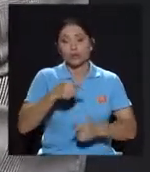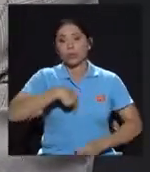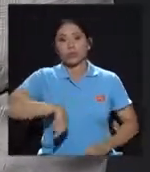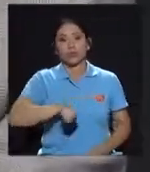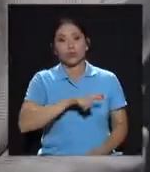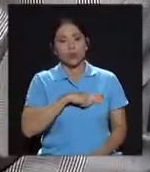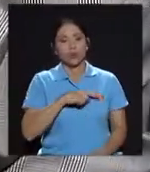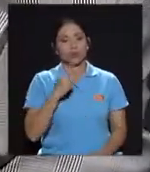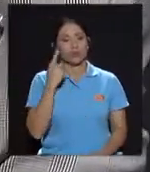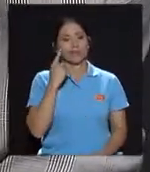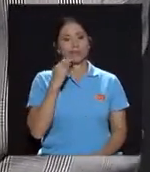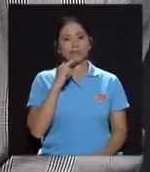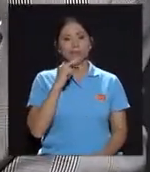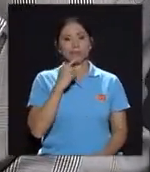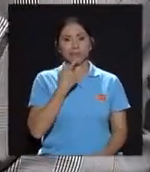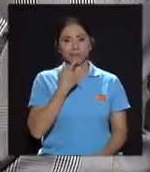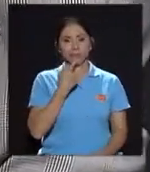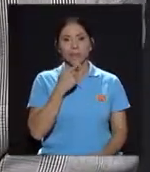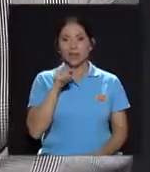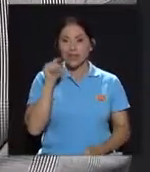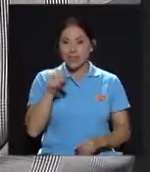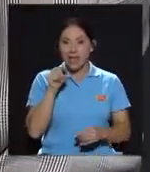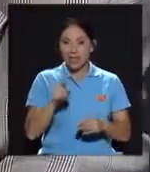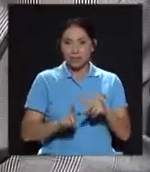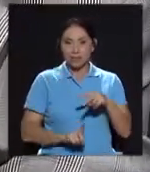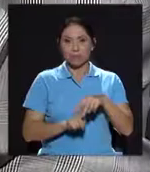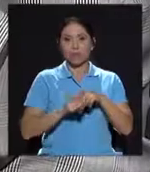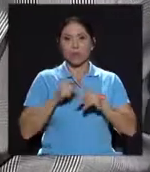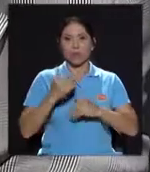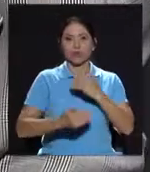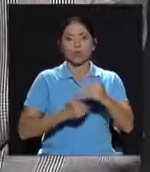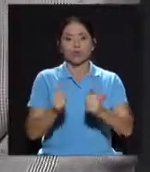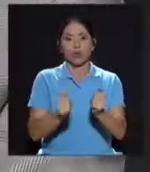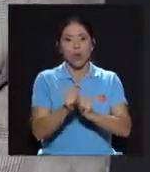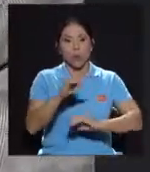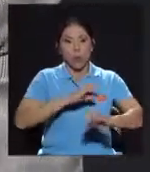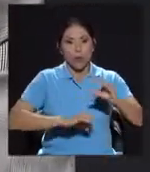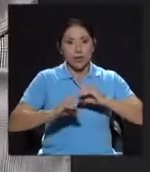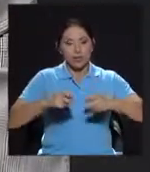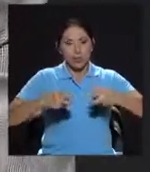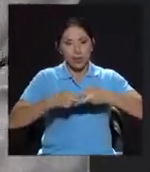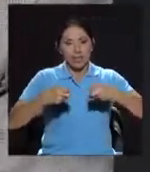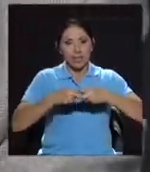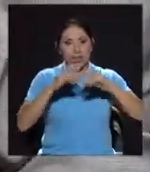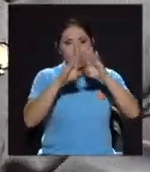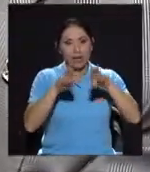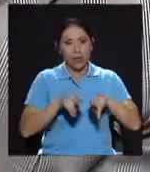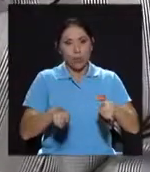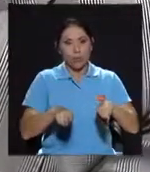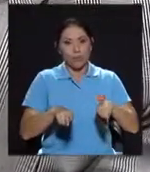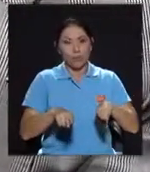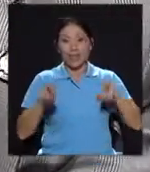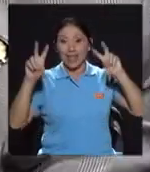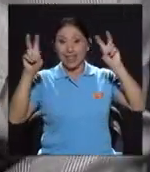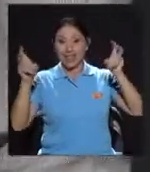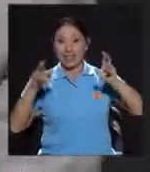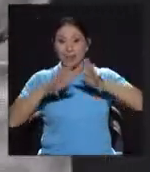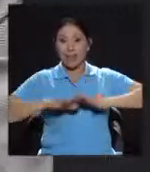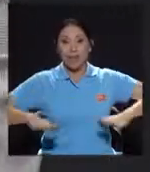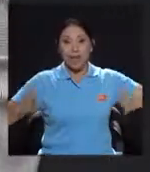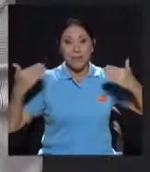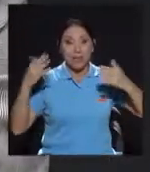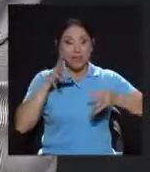y de ahí sale el proceso con comercio electrónico y de ahí sale el proceso con la introducción del tema de ambiente en la discusión